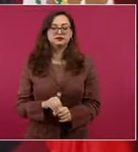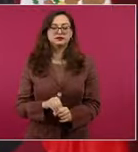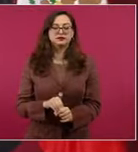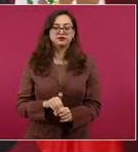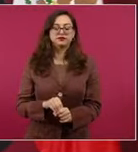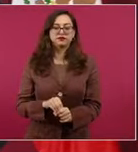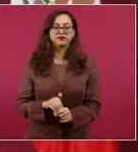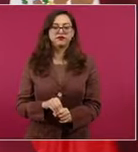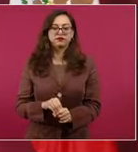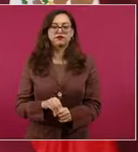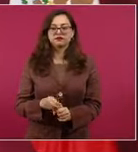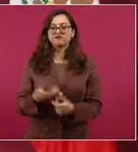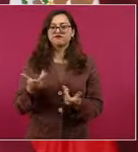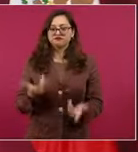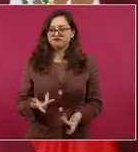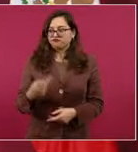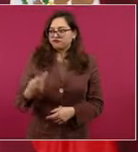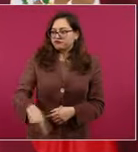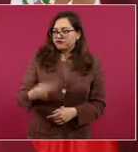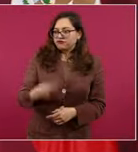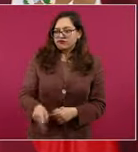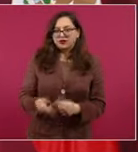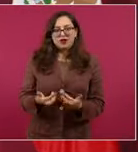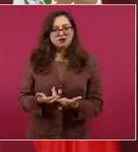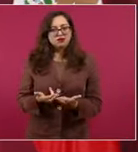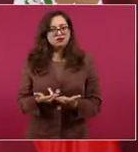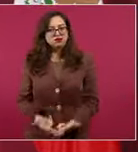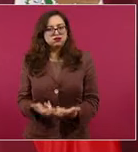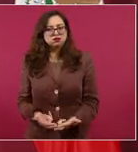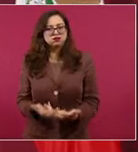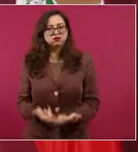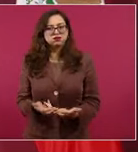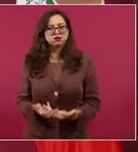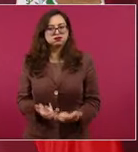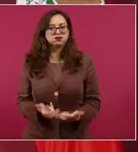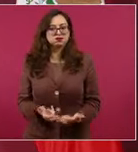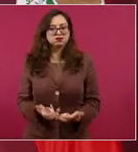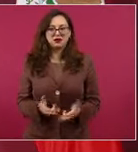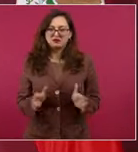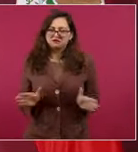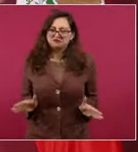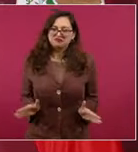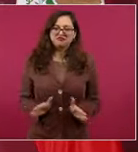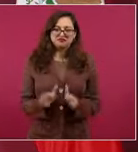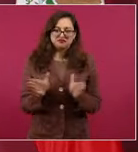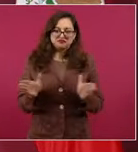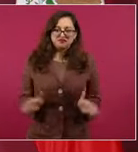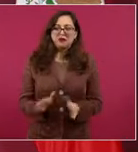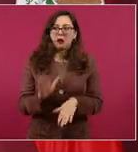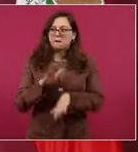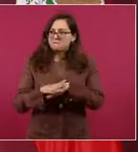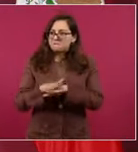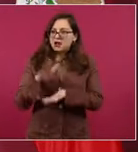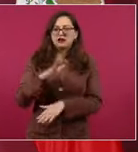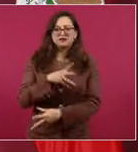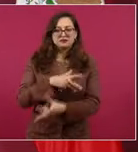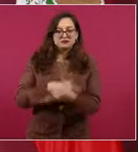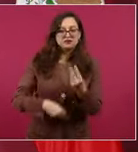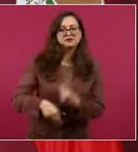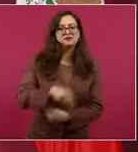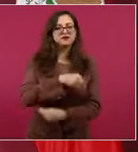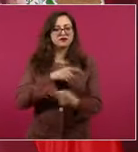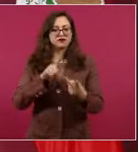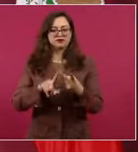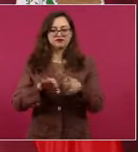potenciar nuestros recursos naturales, la fuerza de trabajo,